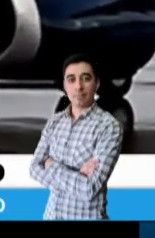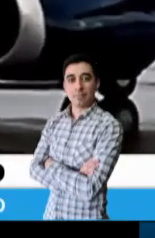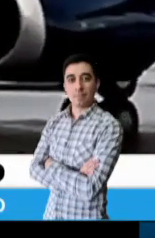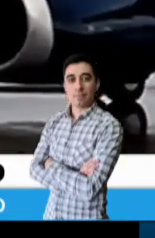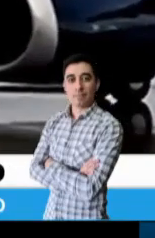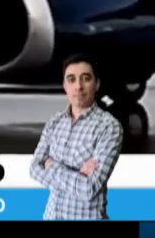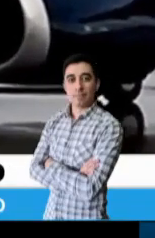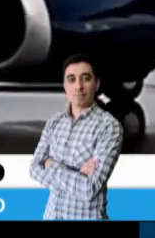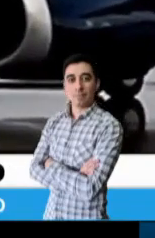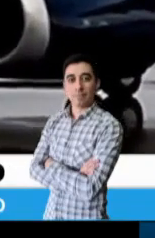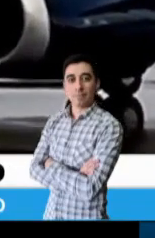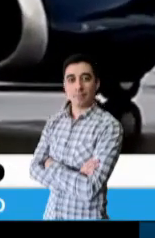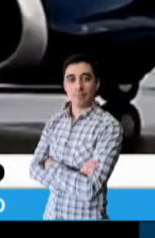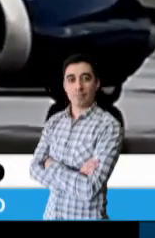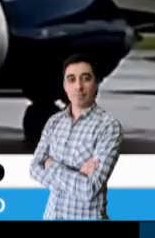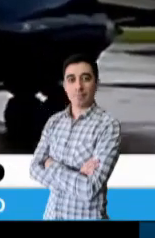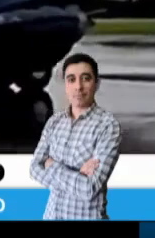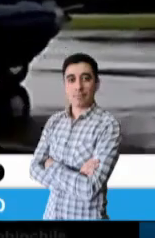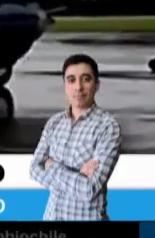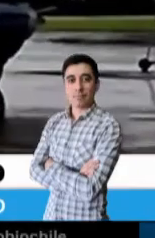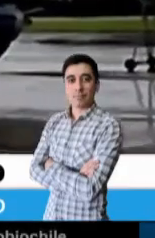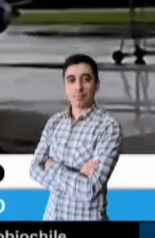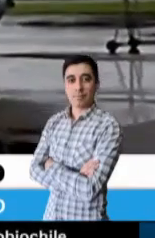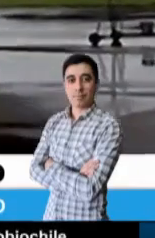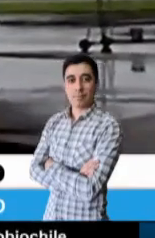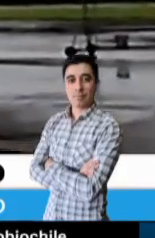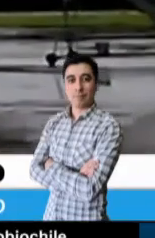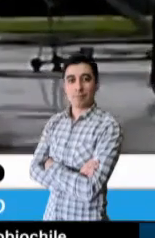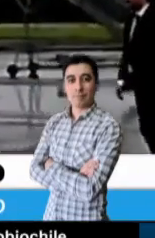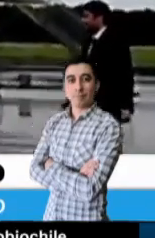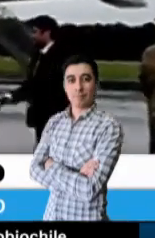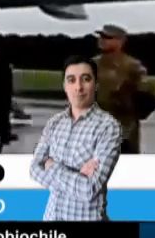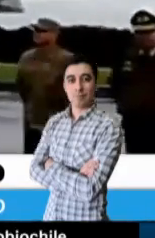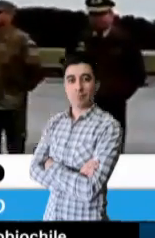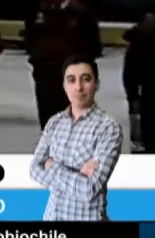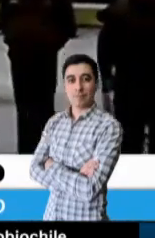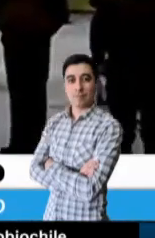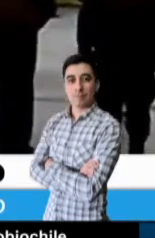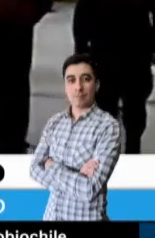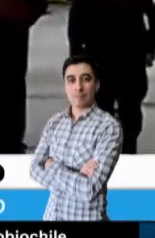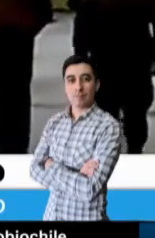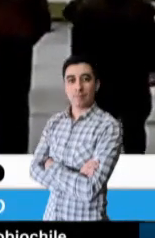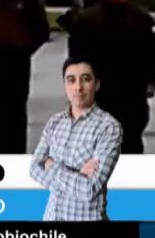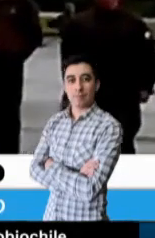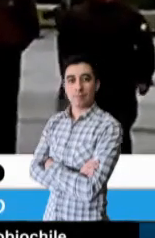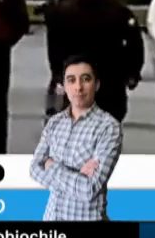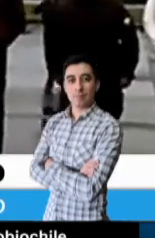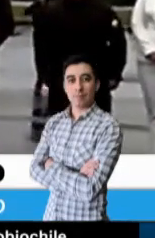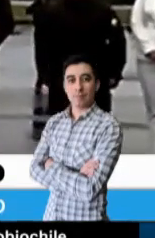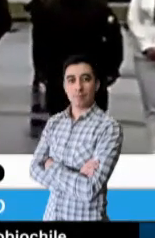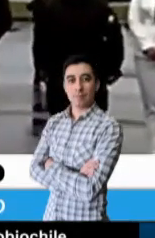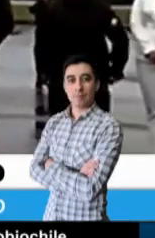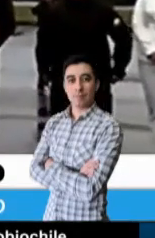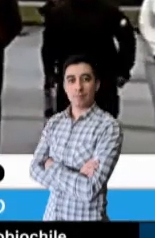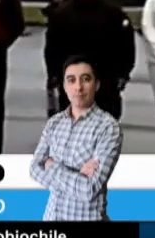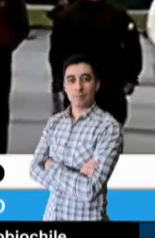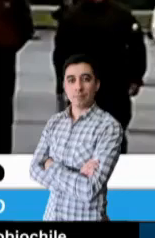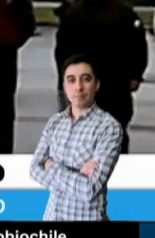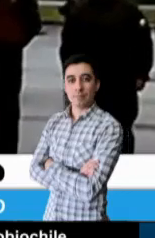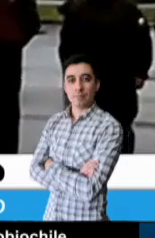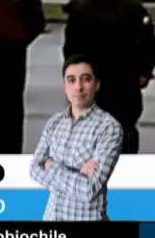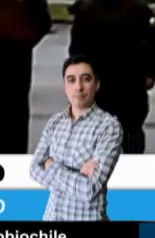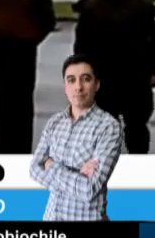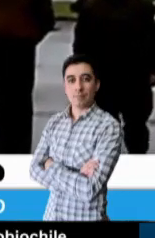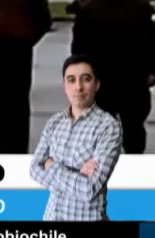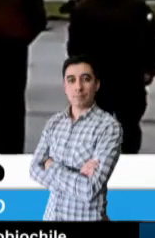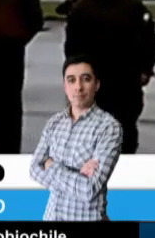sur. Ante esto, y justamente desde Santiago, la ministra del Interior, Carolina Toá, que dicho sea de paso, ya arribó antes que el presidente hasta